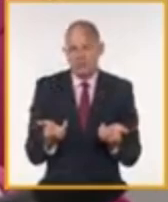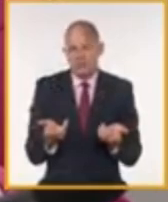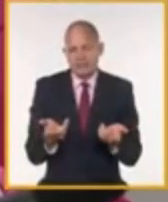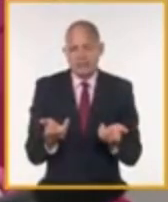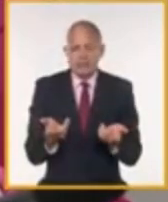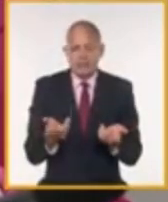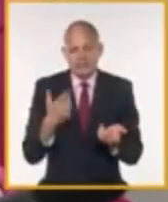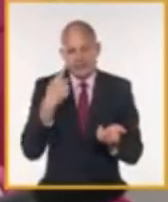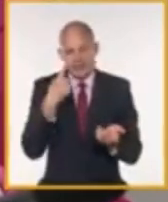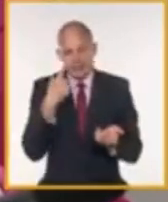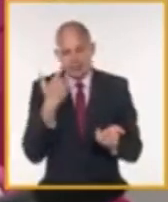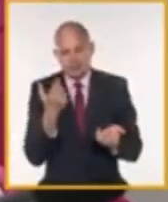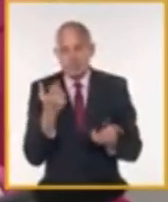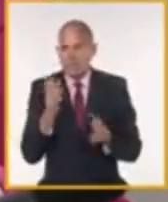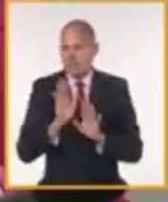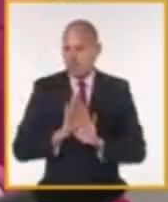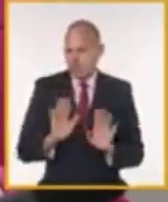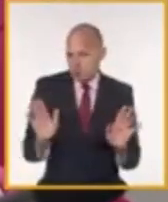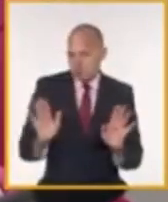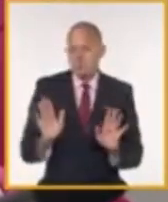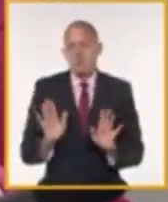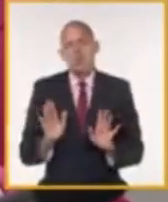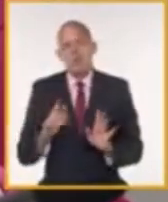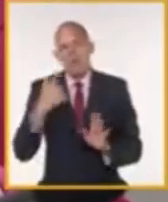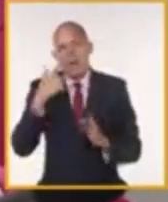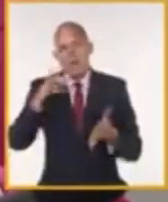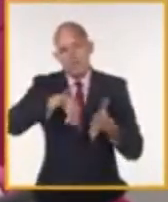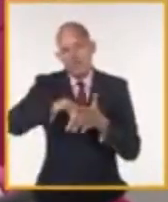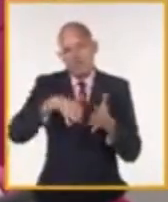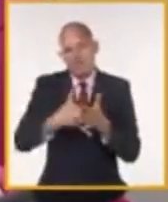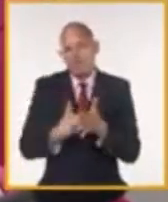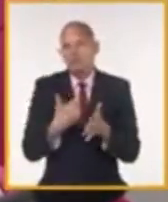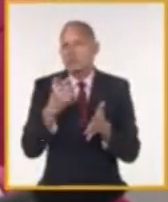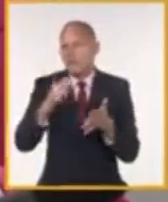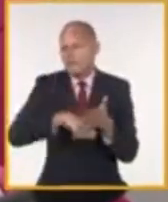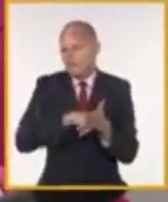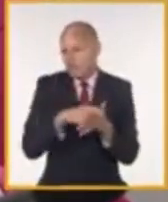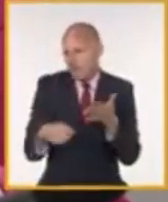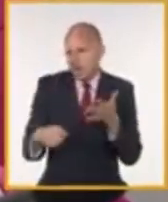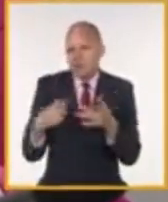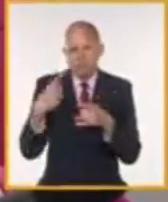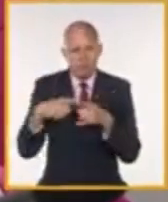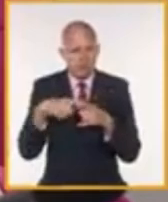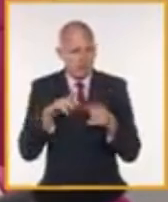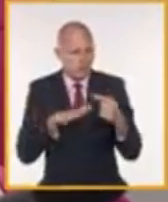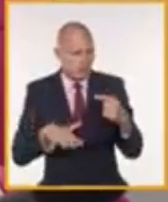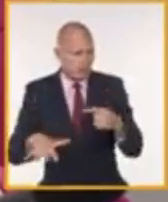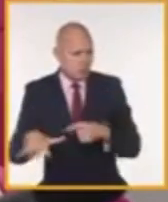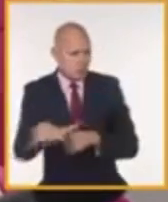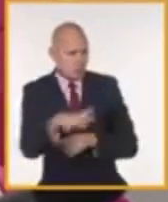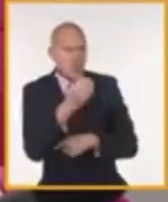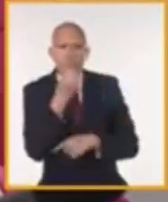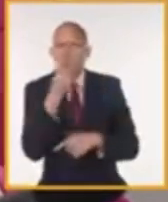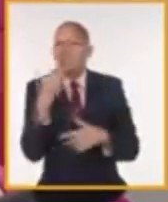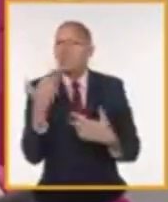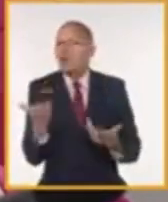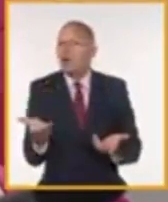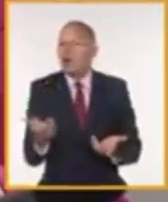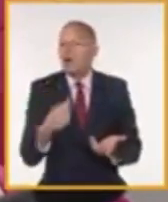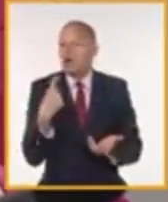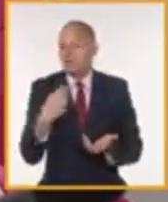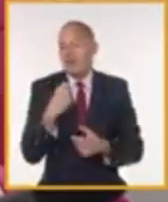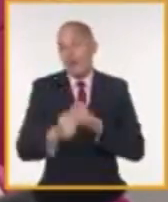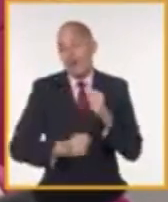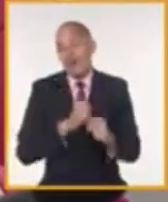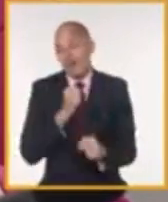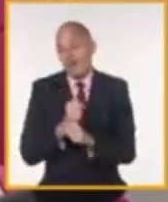tenemos con aquellos proyectos que tributan al mejoramiento o a la calidad